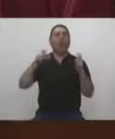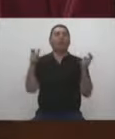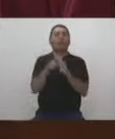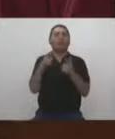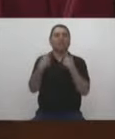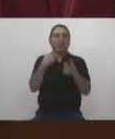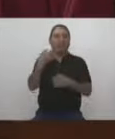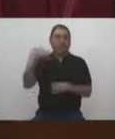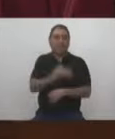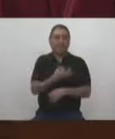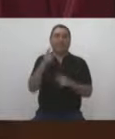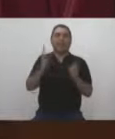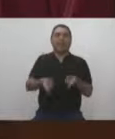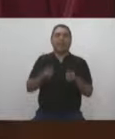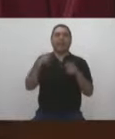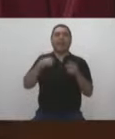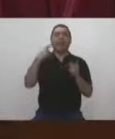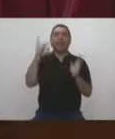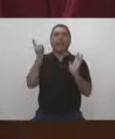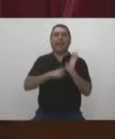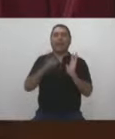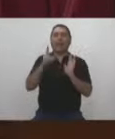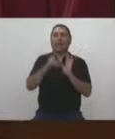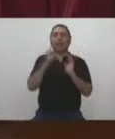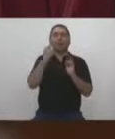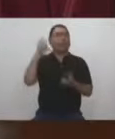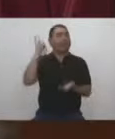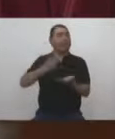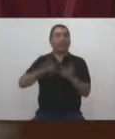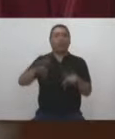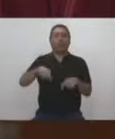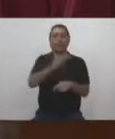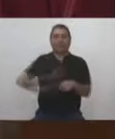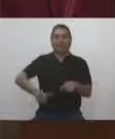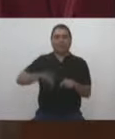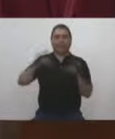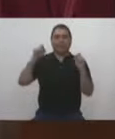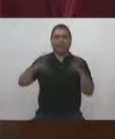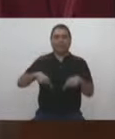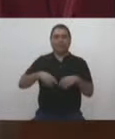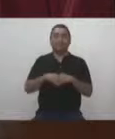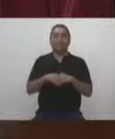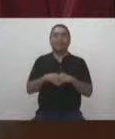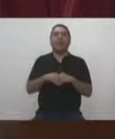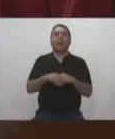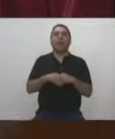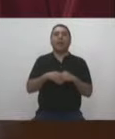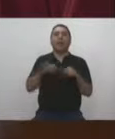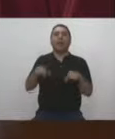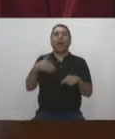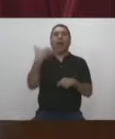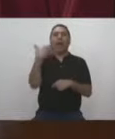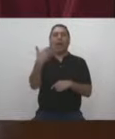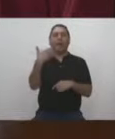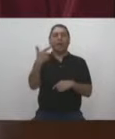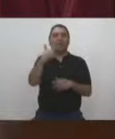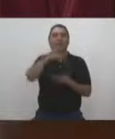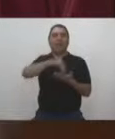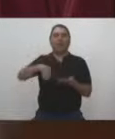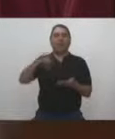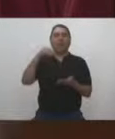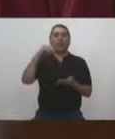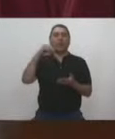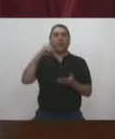tenemos que discutir, porque después cuando hay que armar equipos de gobierno, cuando hay que exigir gestión, los mejores no quieren entrar